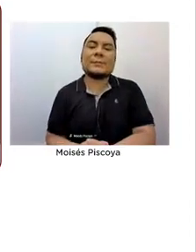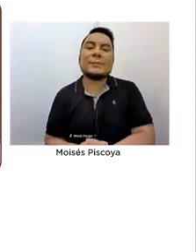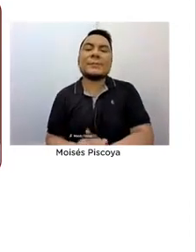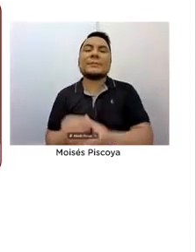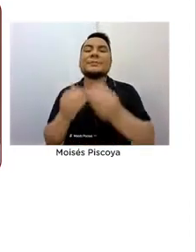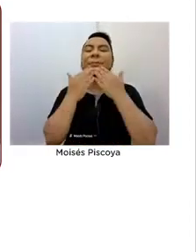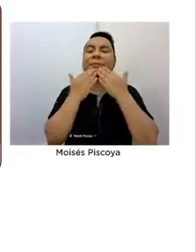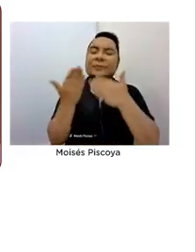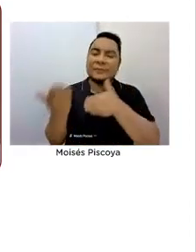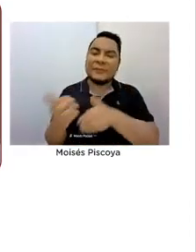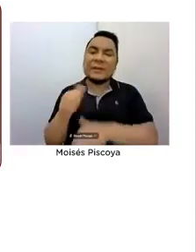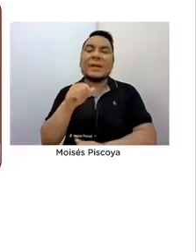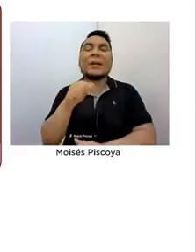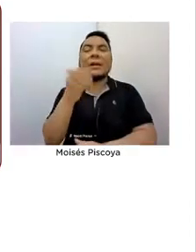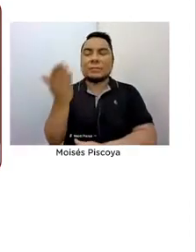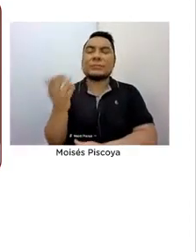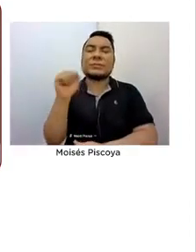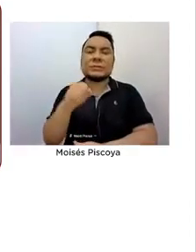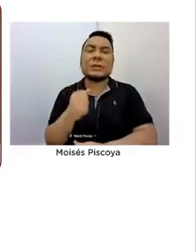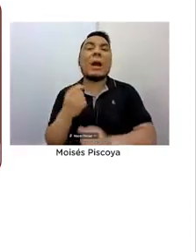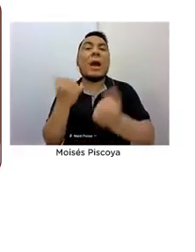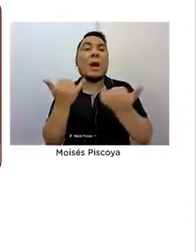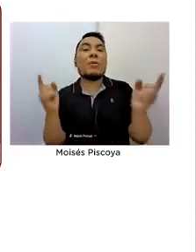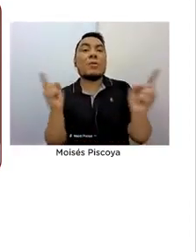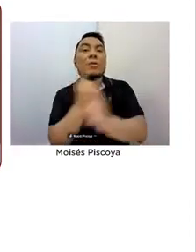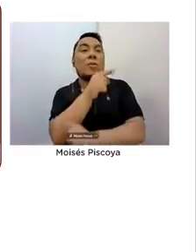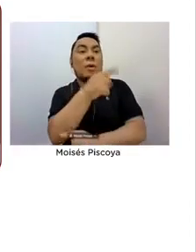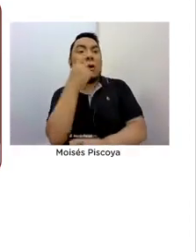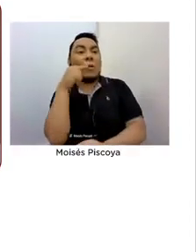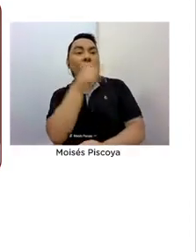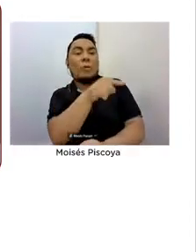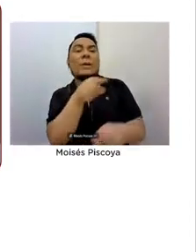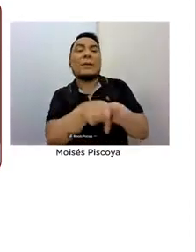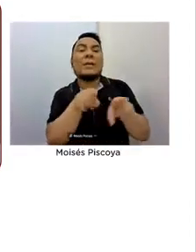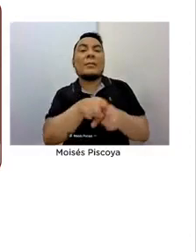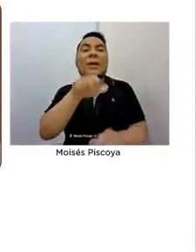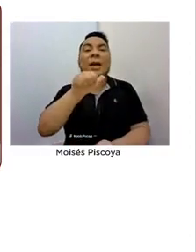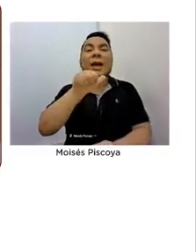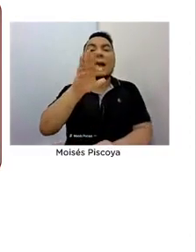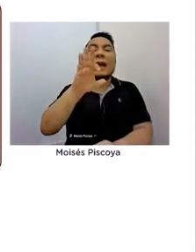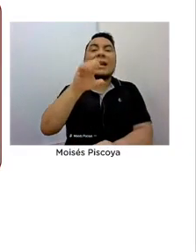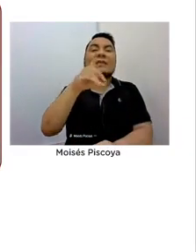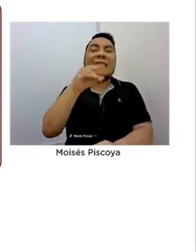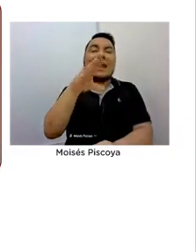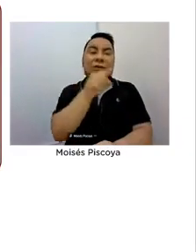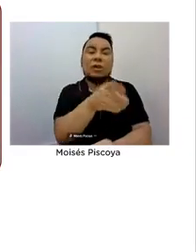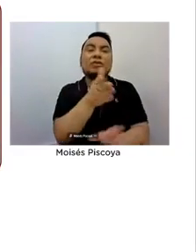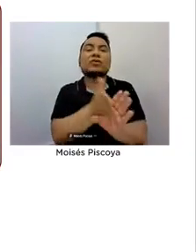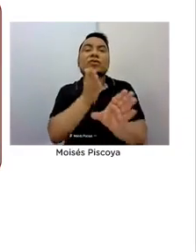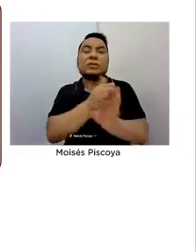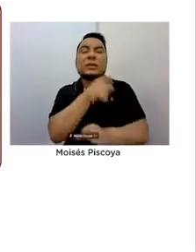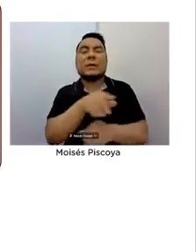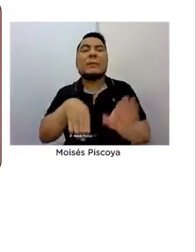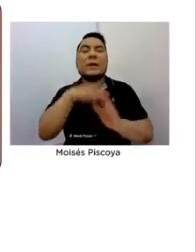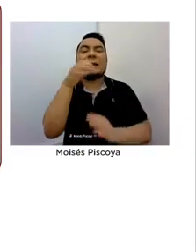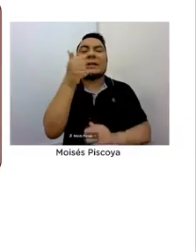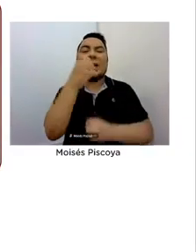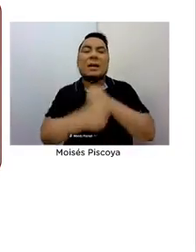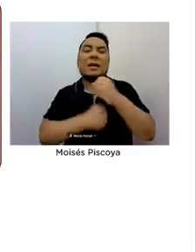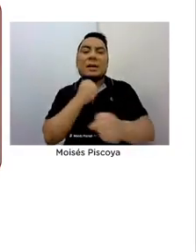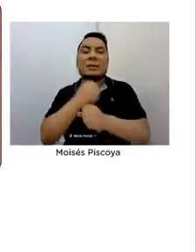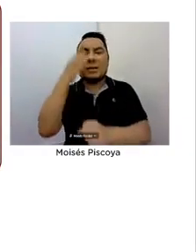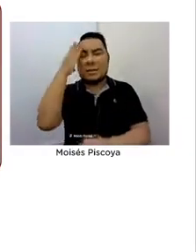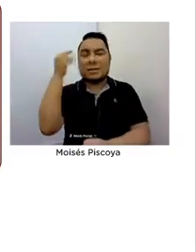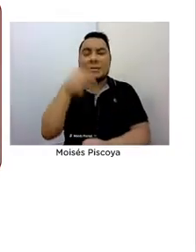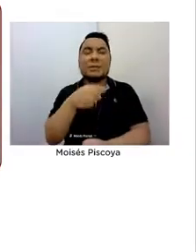Muchas gracias a usted. Está con nosotros también Alfredo Escobar. Él es psicólogo con más de 10 años de experiencia en el sector